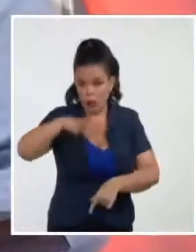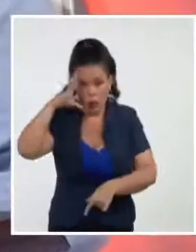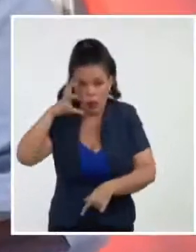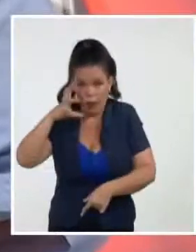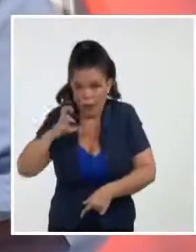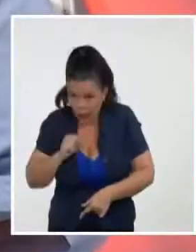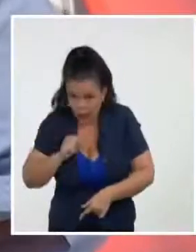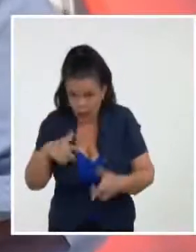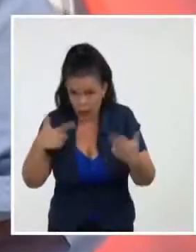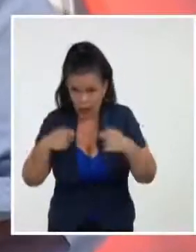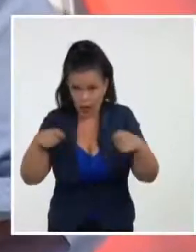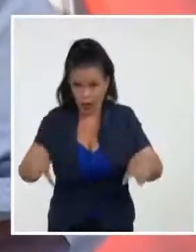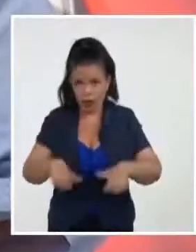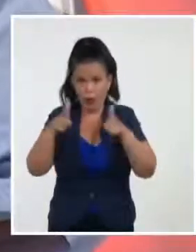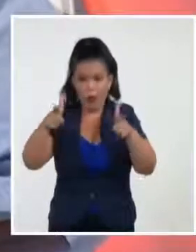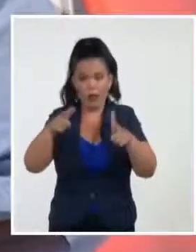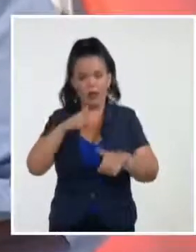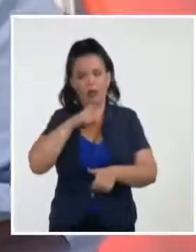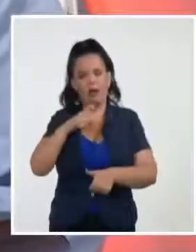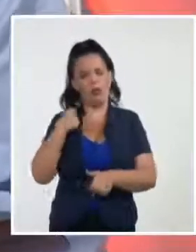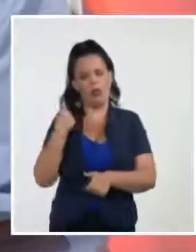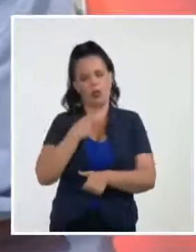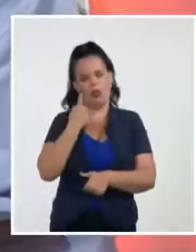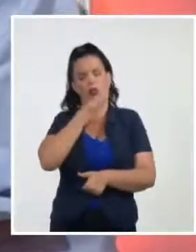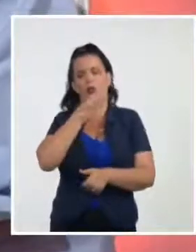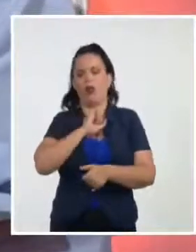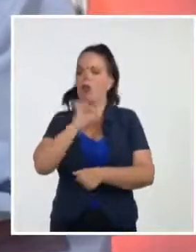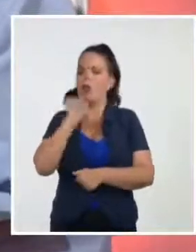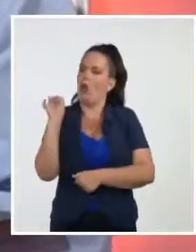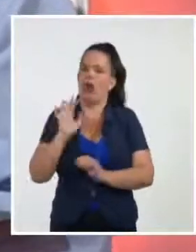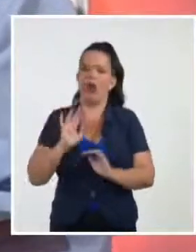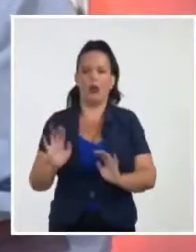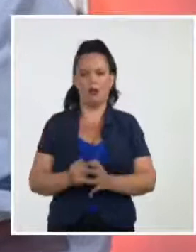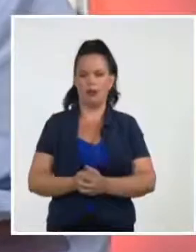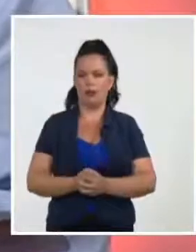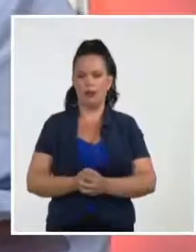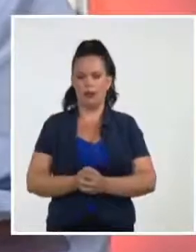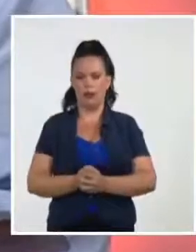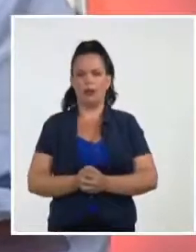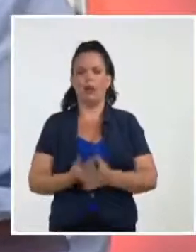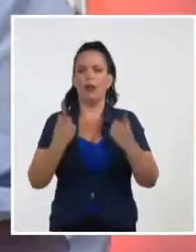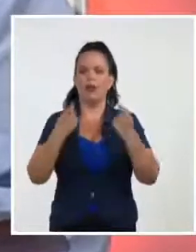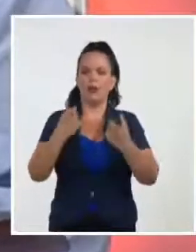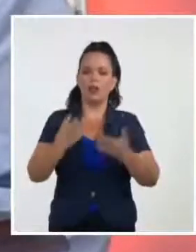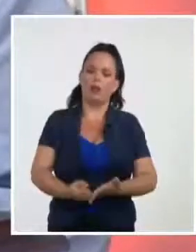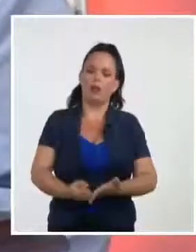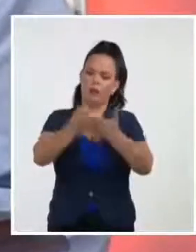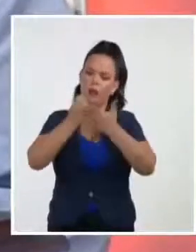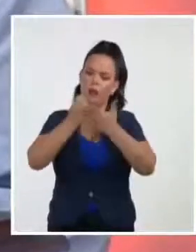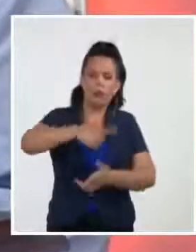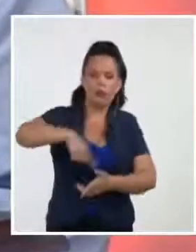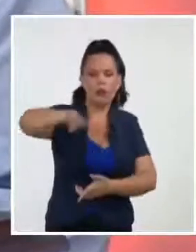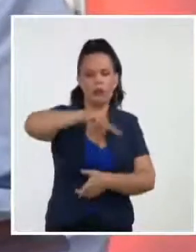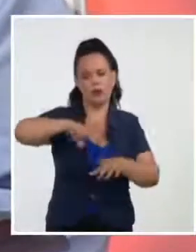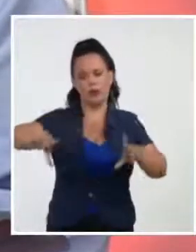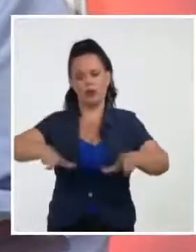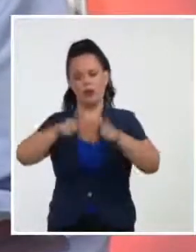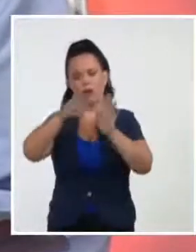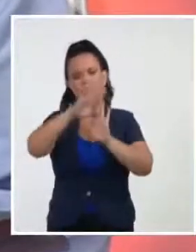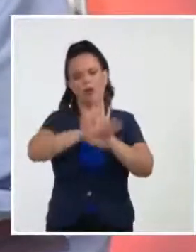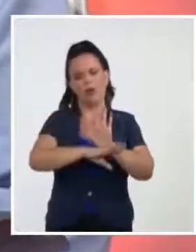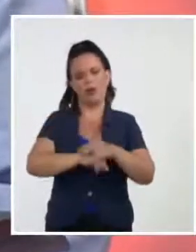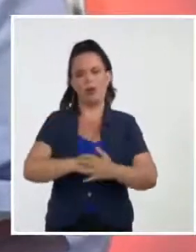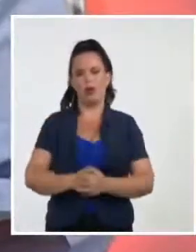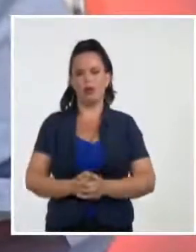muchas veces el control de esta situación. Creo, Randy, que ilustramos ahí brevemente un poco el comportamiento